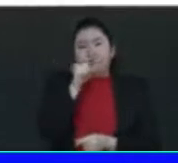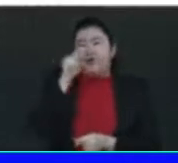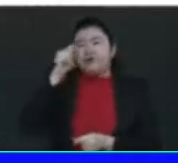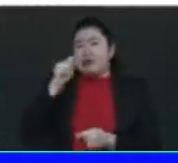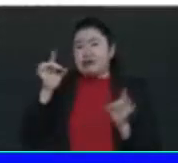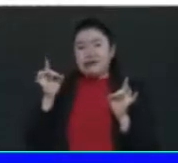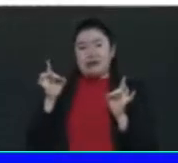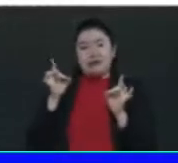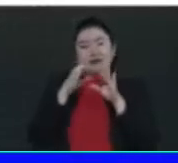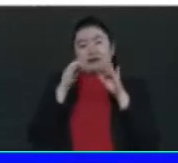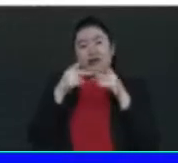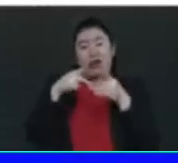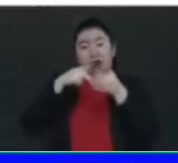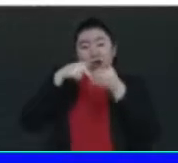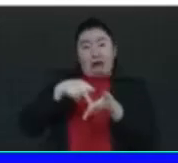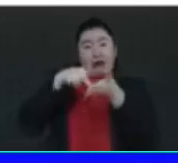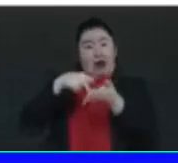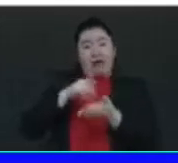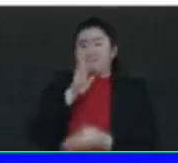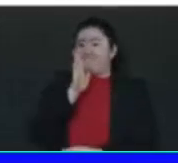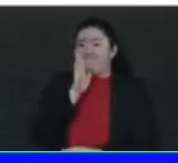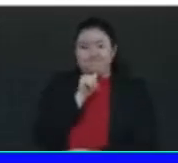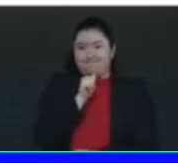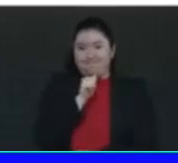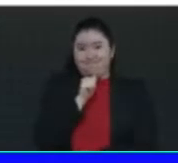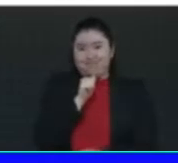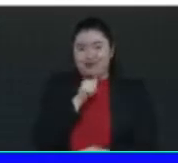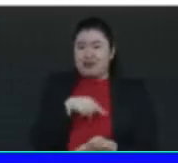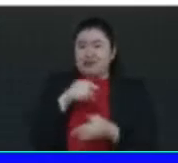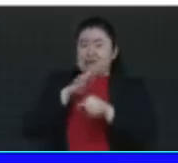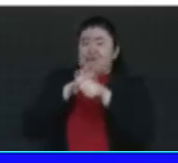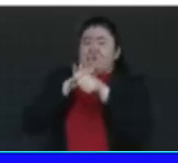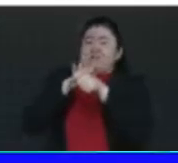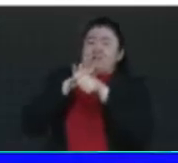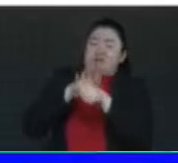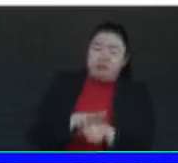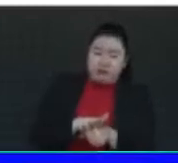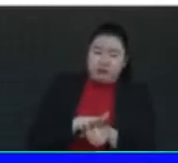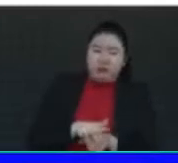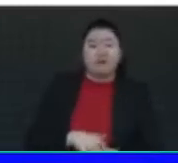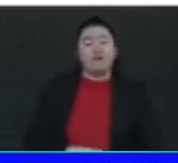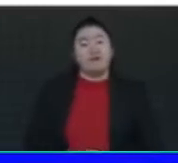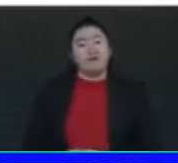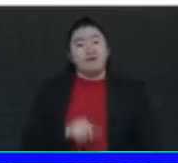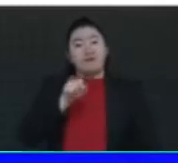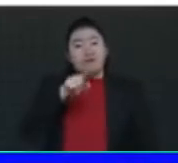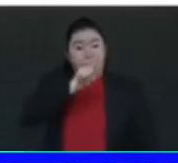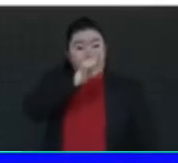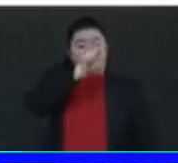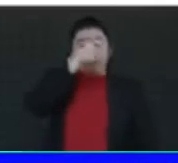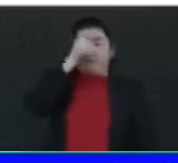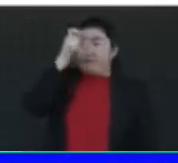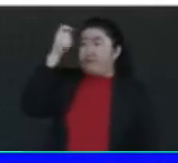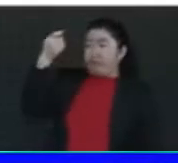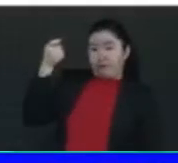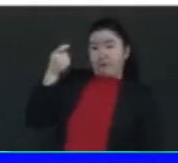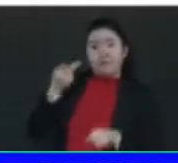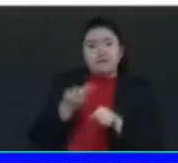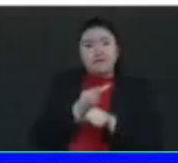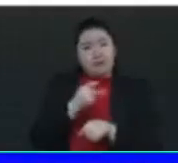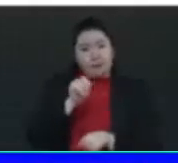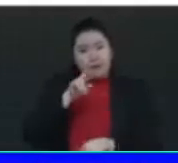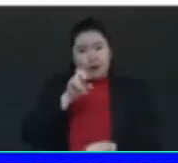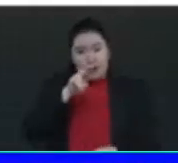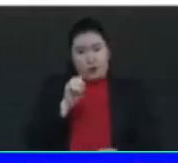carga. Los factores que contribuyeron a la falta de funcionalidad en los pernos incluyen pernos con